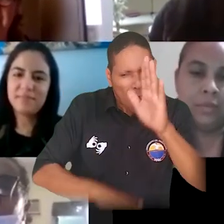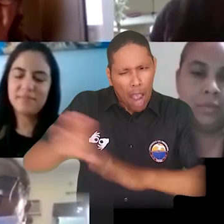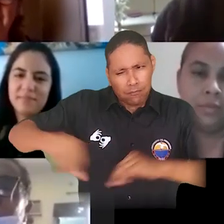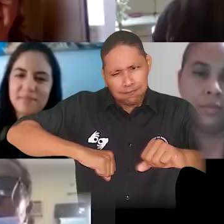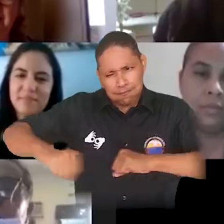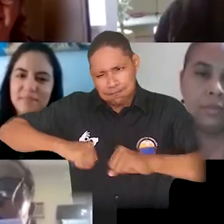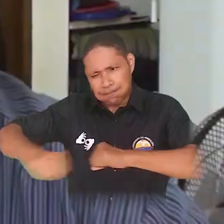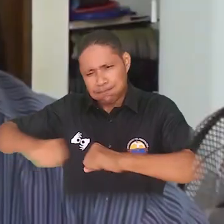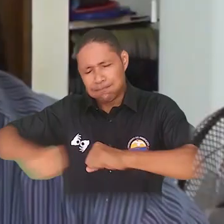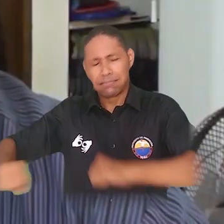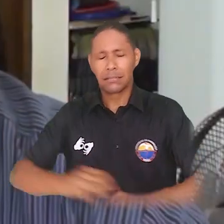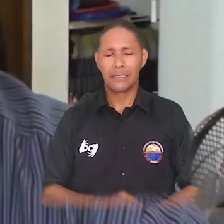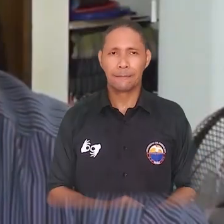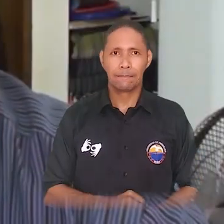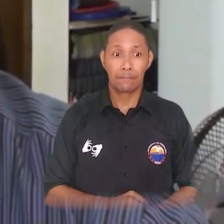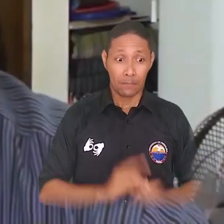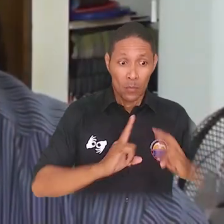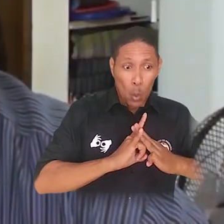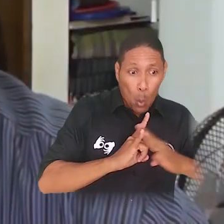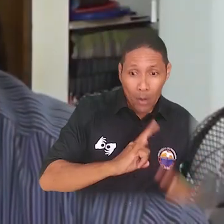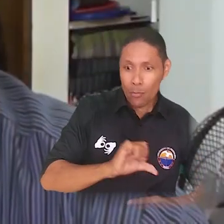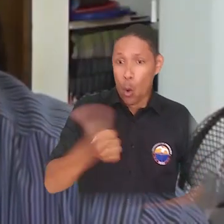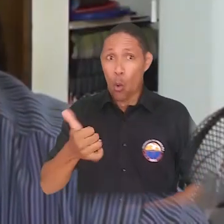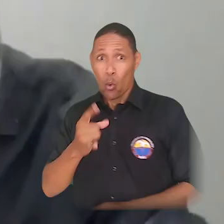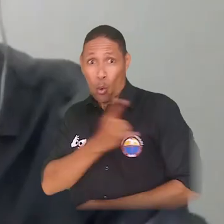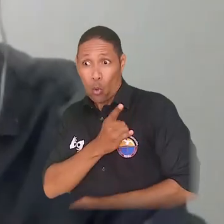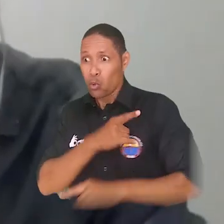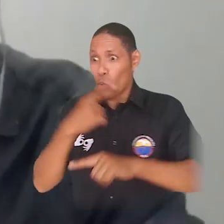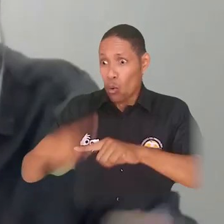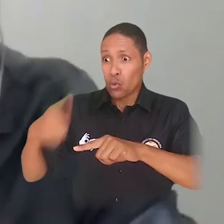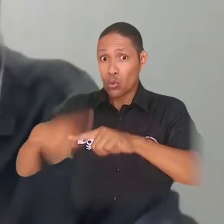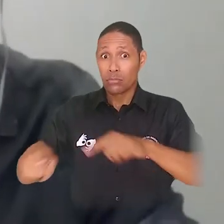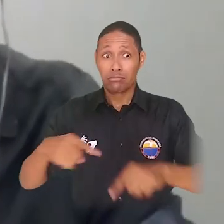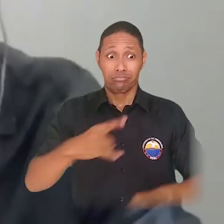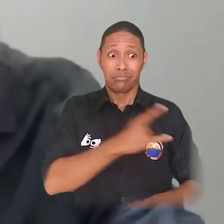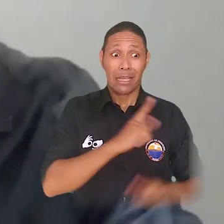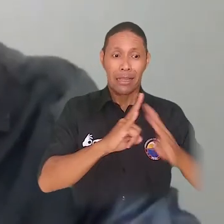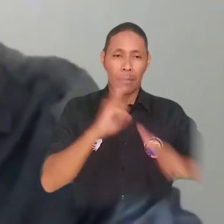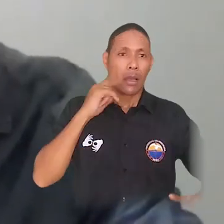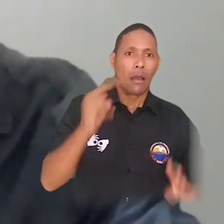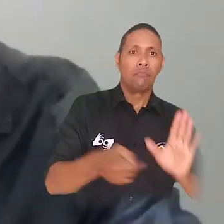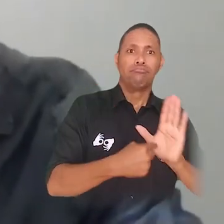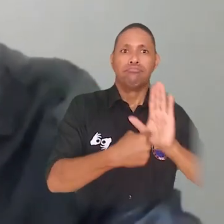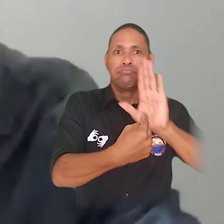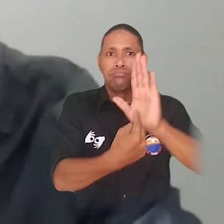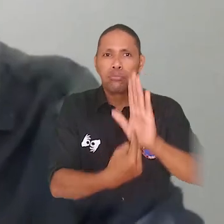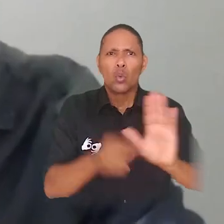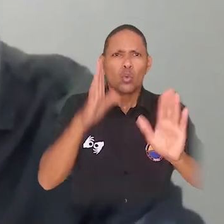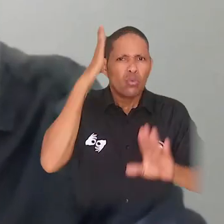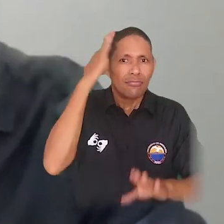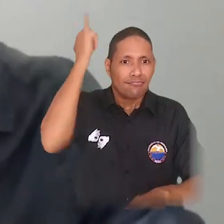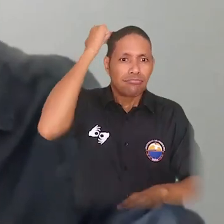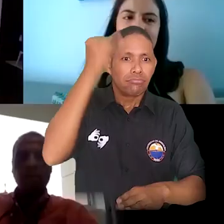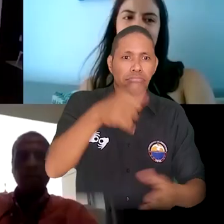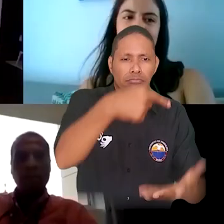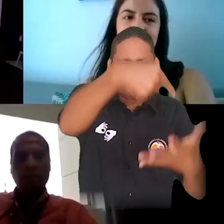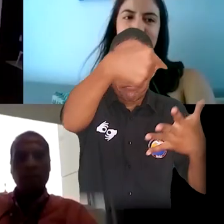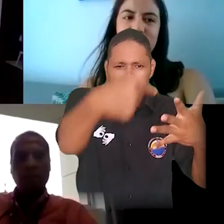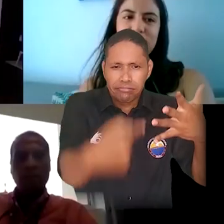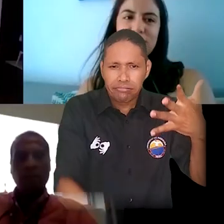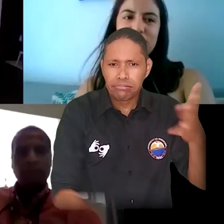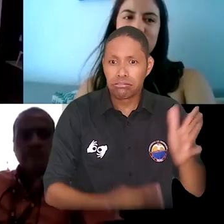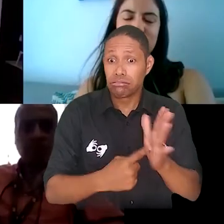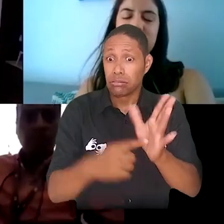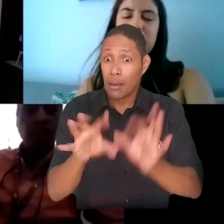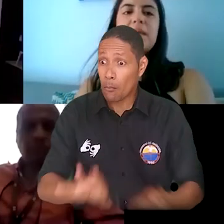demás instituciones de educación superior, la Alma Mater dio a conocer su variada oferta académica que puede ser implementada para lograr la reactivación de